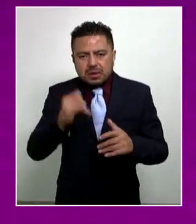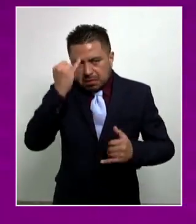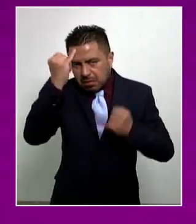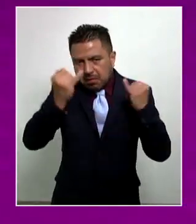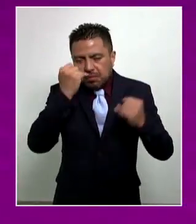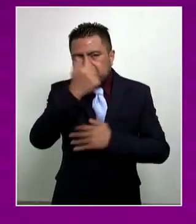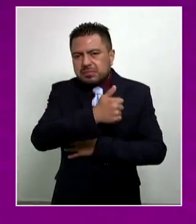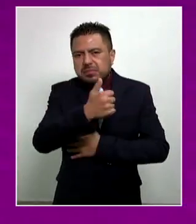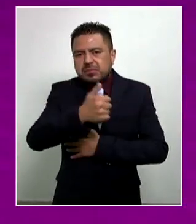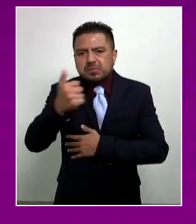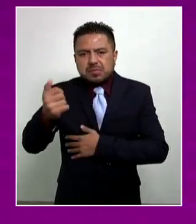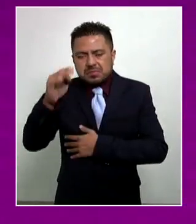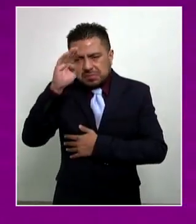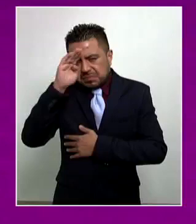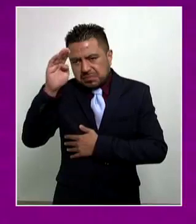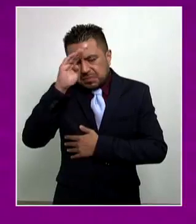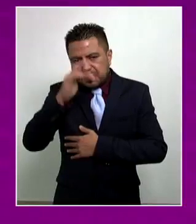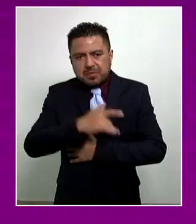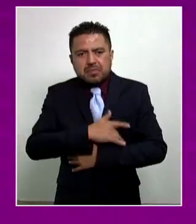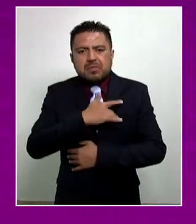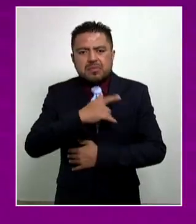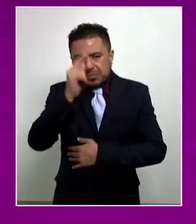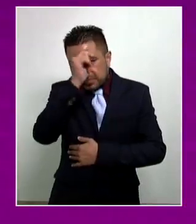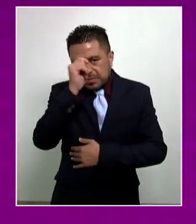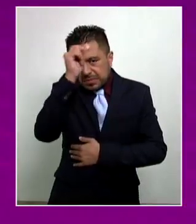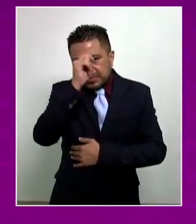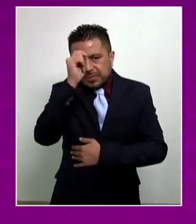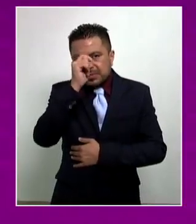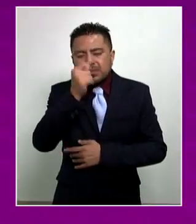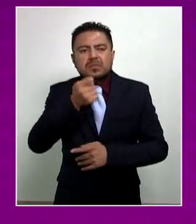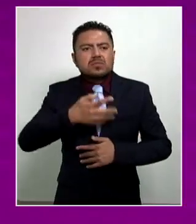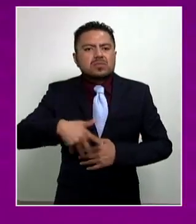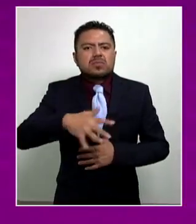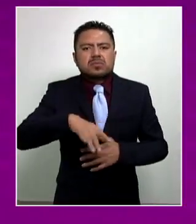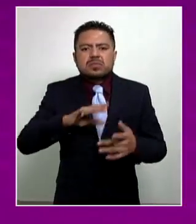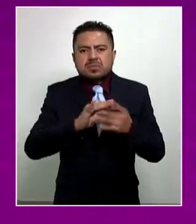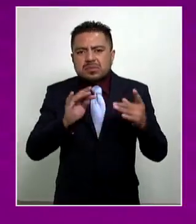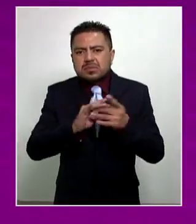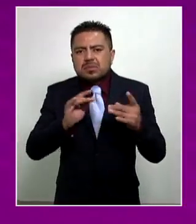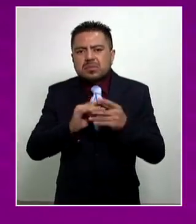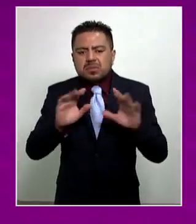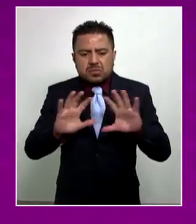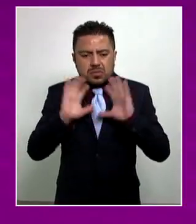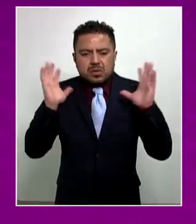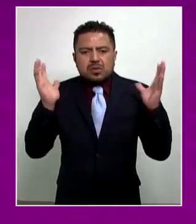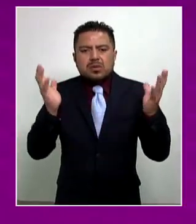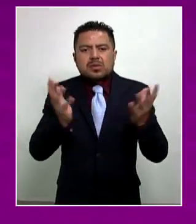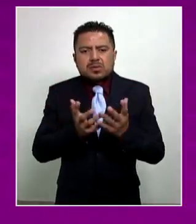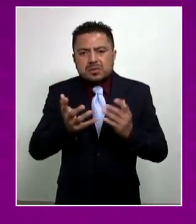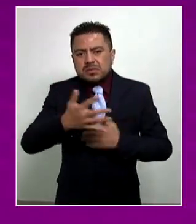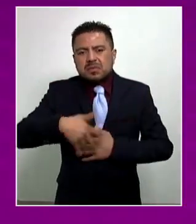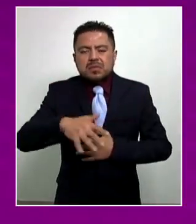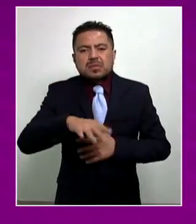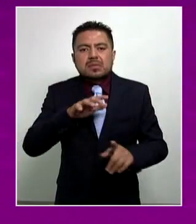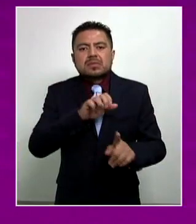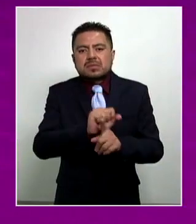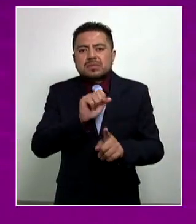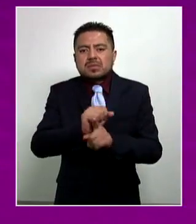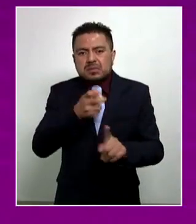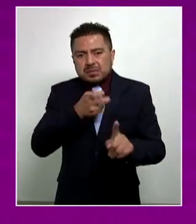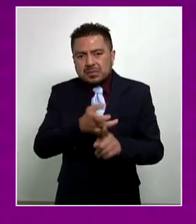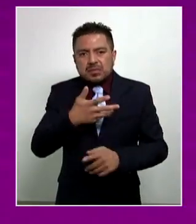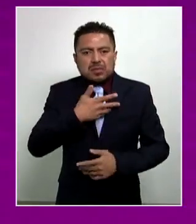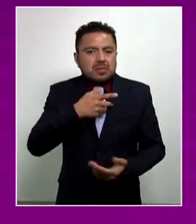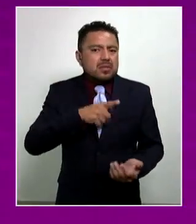ideas, ¿no? De pensamientos, de teorías, o sea, que buscan explicar el mundo, que buscaron explicar el mundo, que